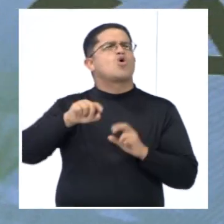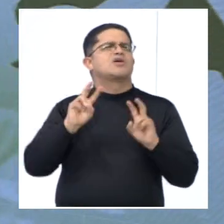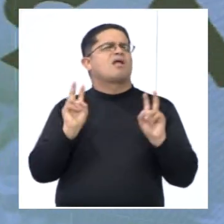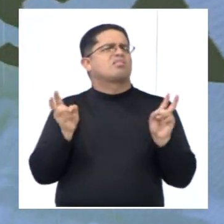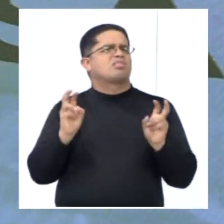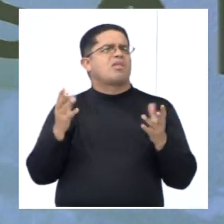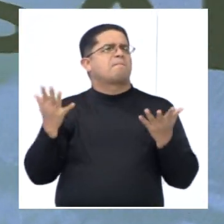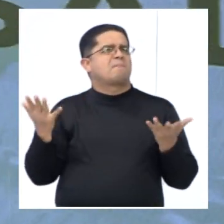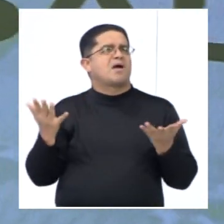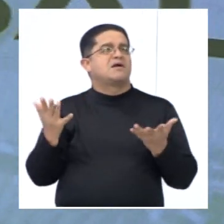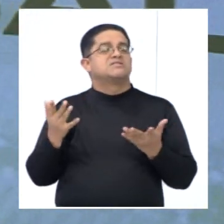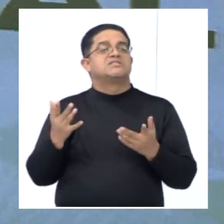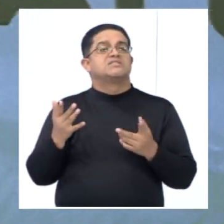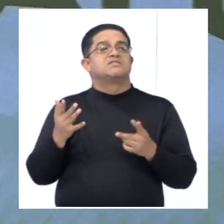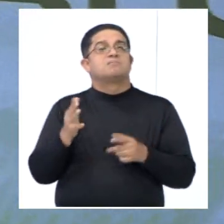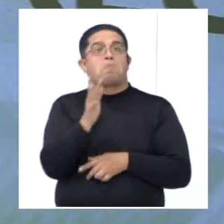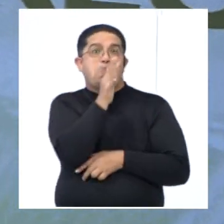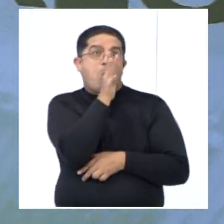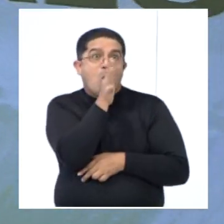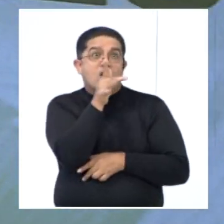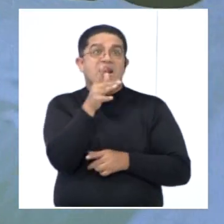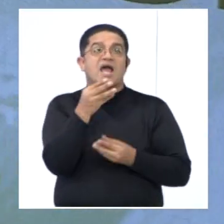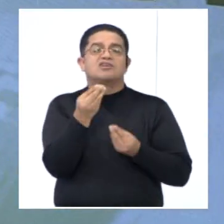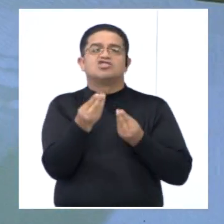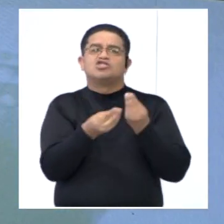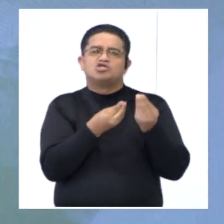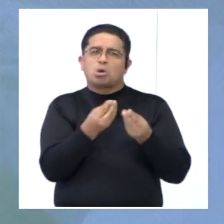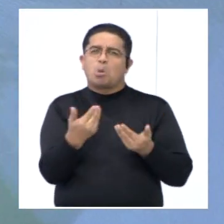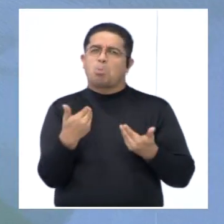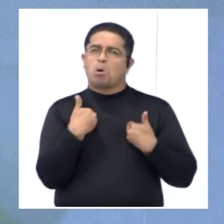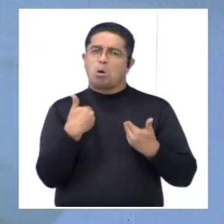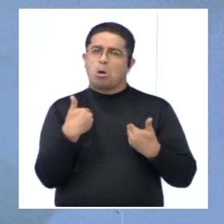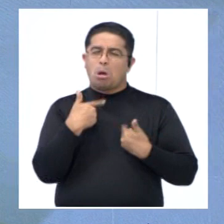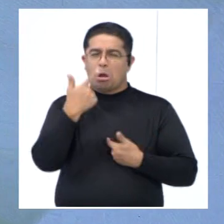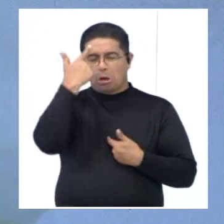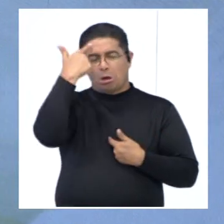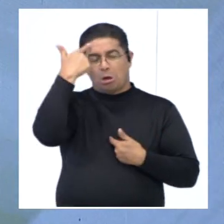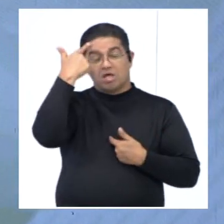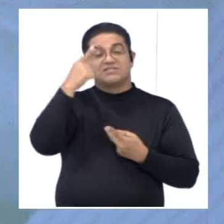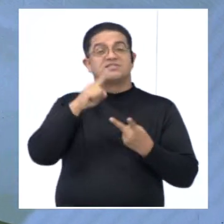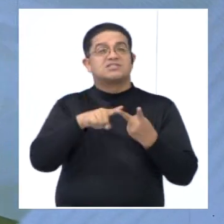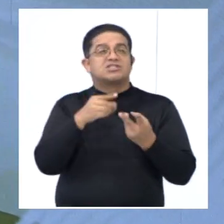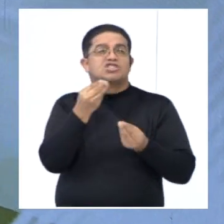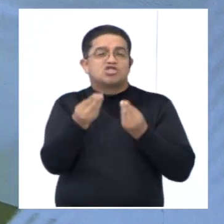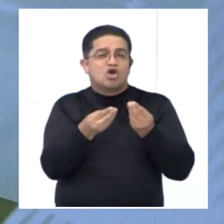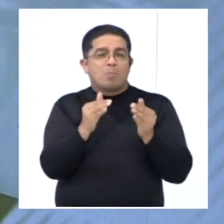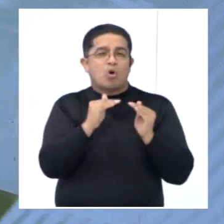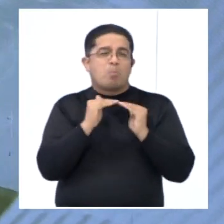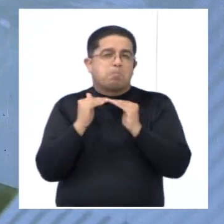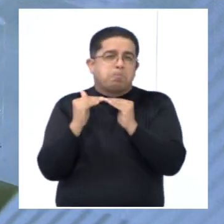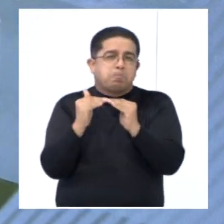sobre el bullying y además cómo afecta a nuestra salud mental y cómo buscar un equilibrio.